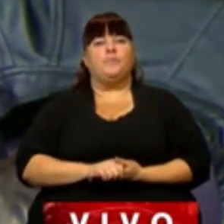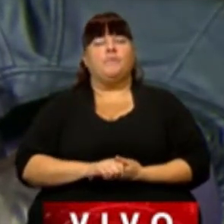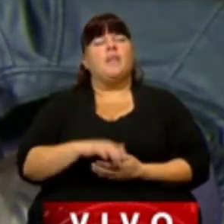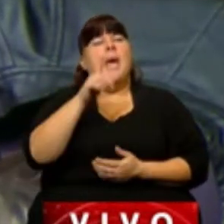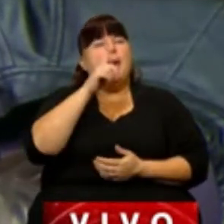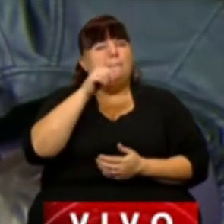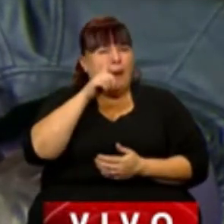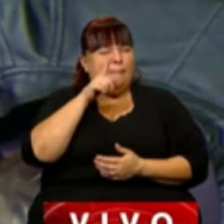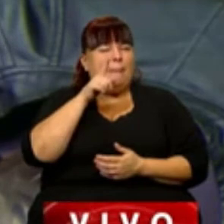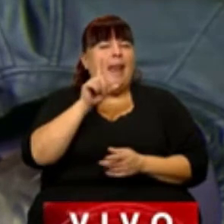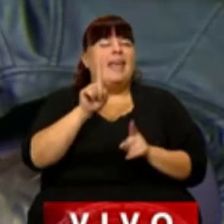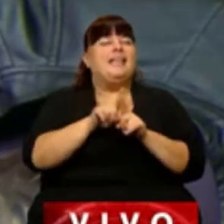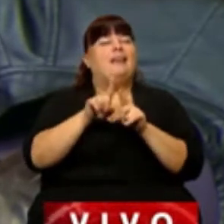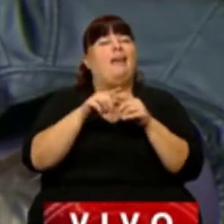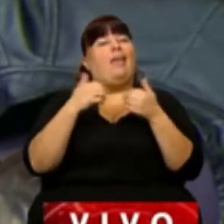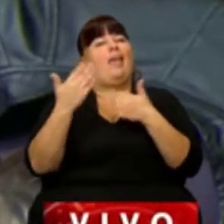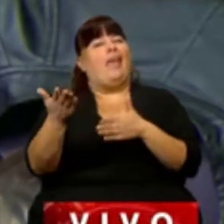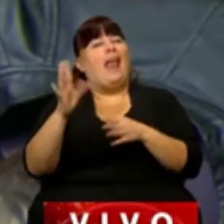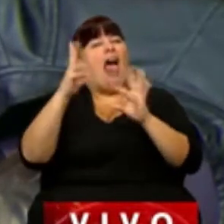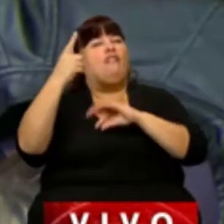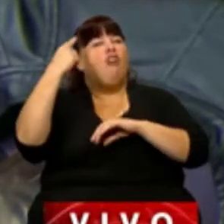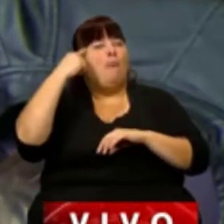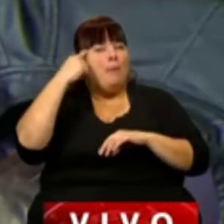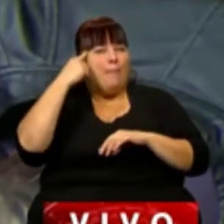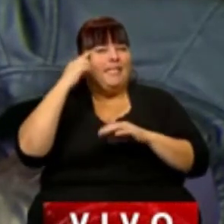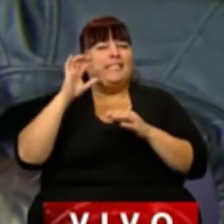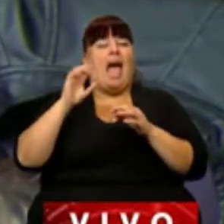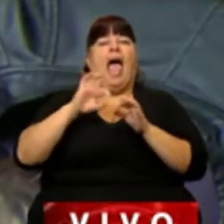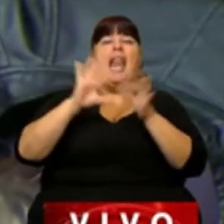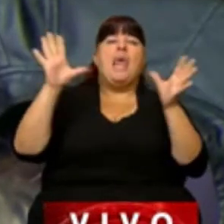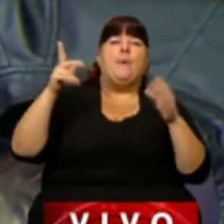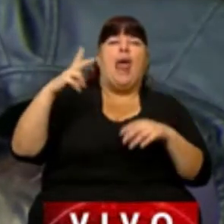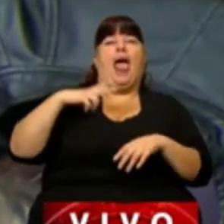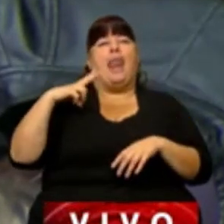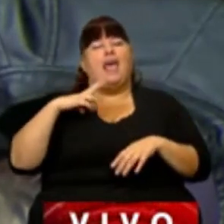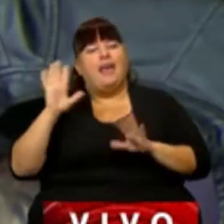me parece que se está cediendo un poco a las ideas liberales,